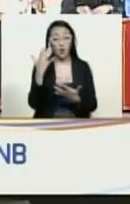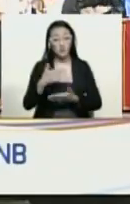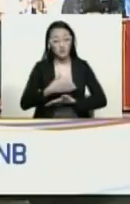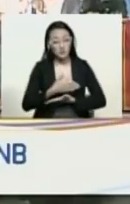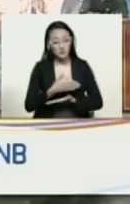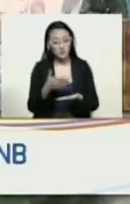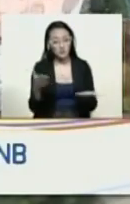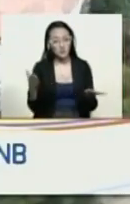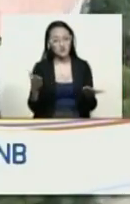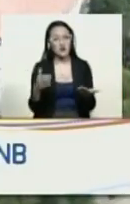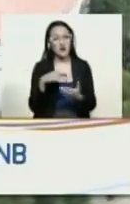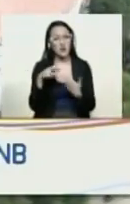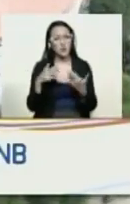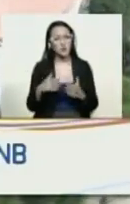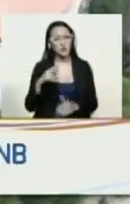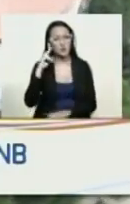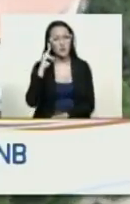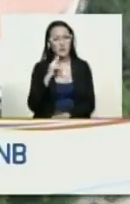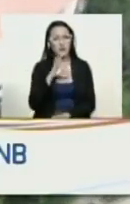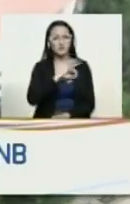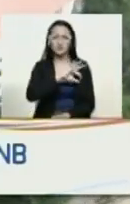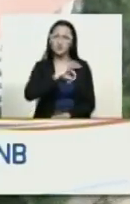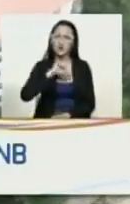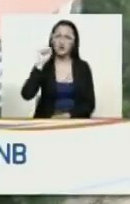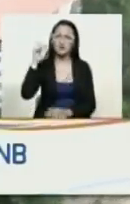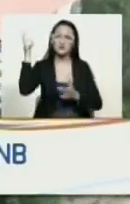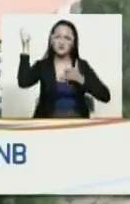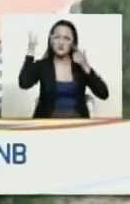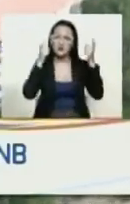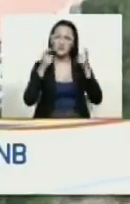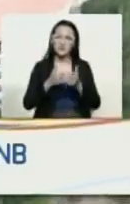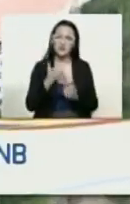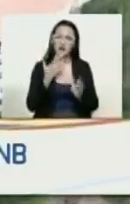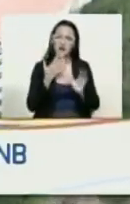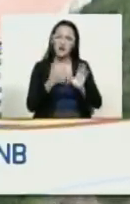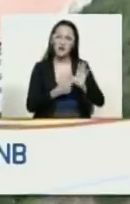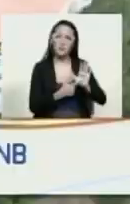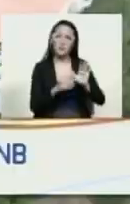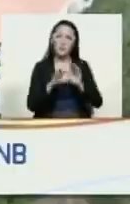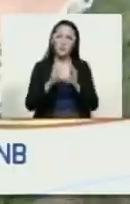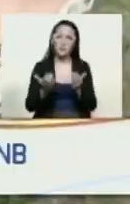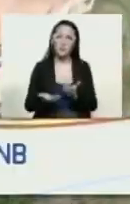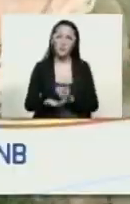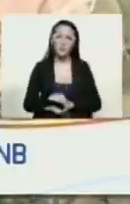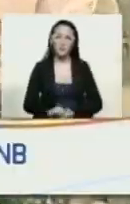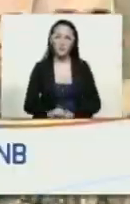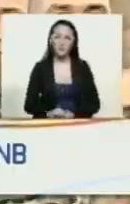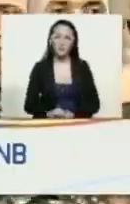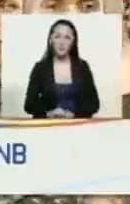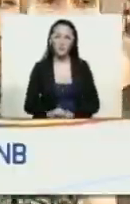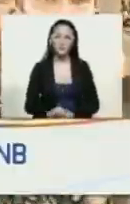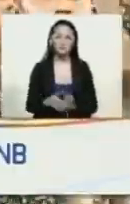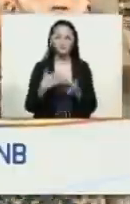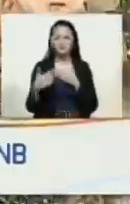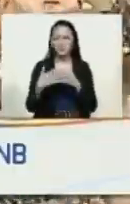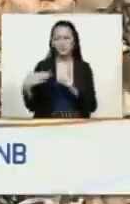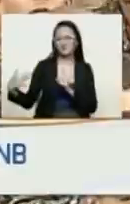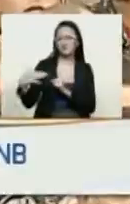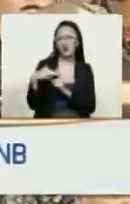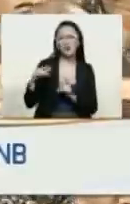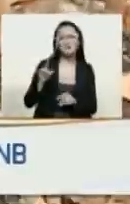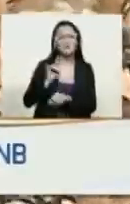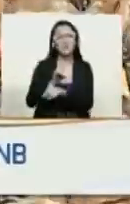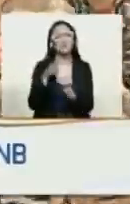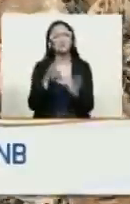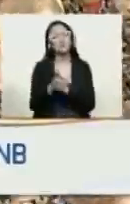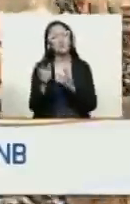La revolución bolivariana, socialista y chavista, da el ejemplo en el mundo. Así nos ataquen, así mientan de